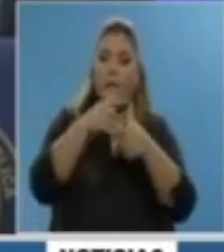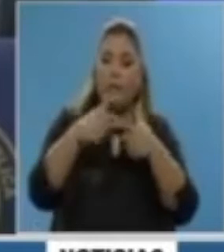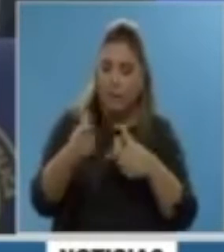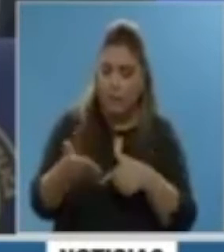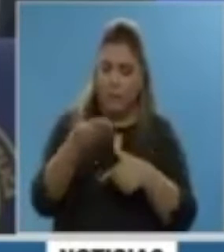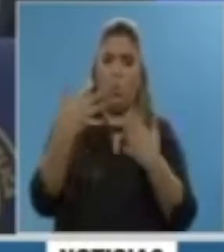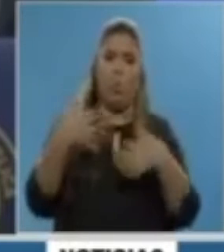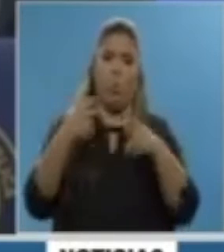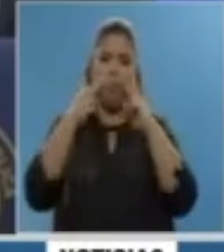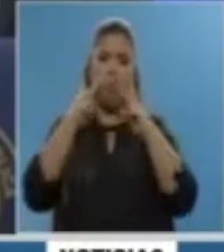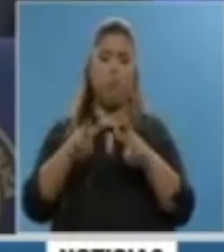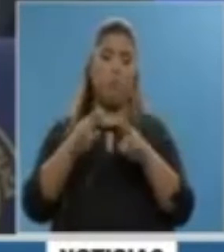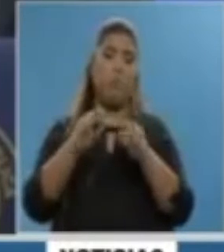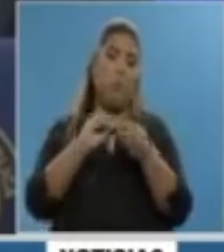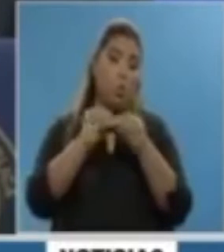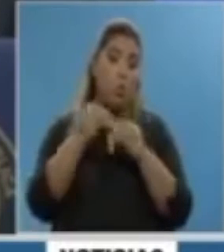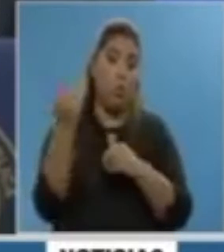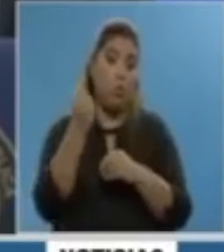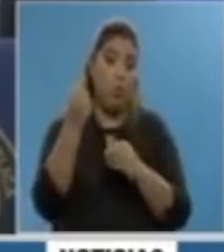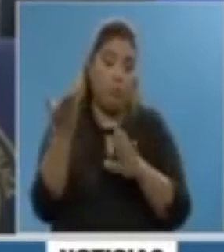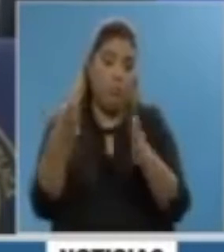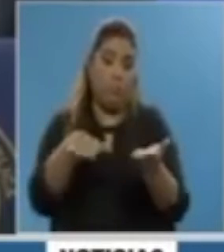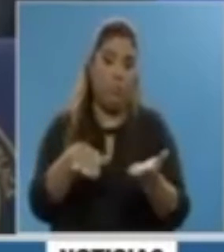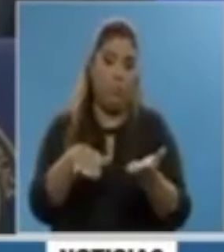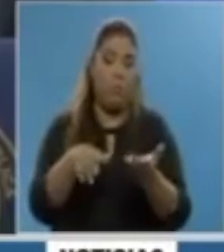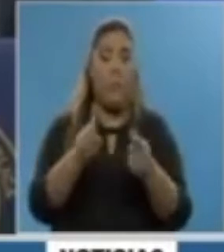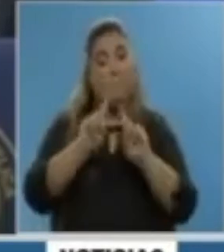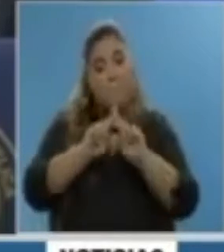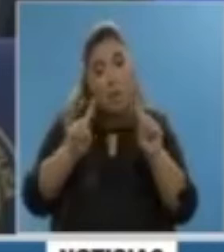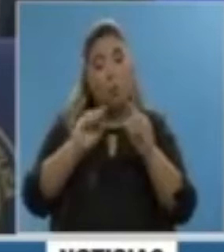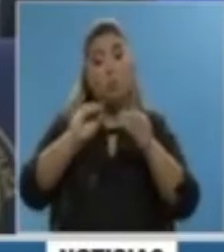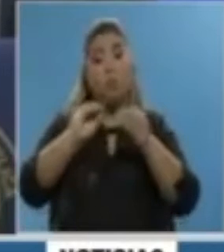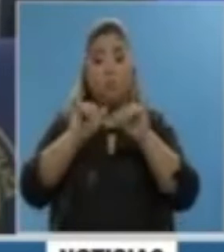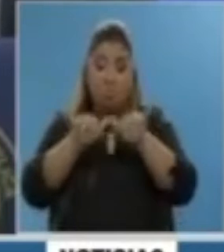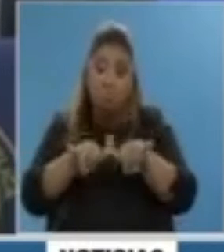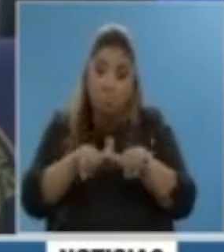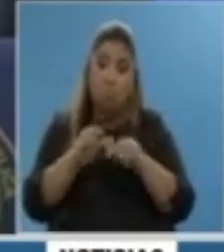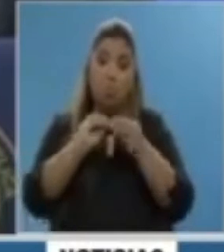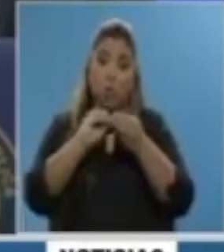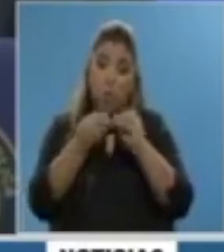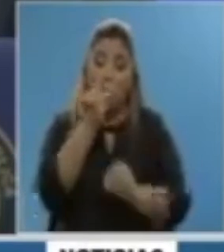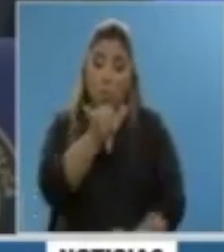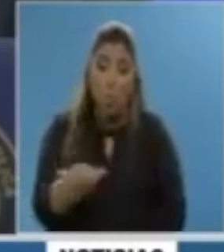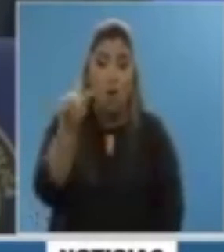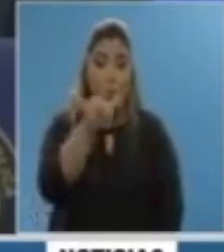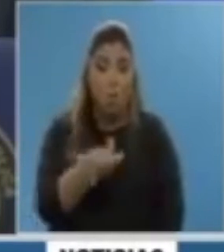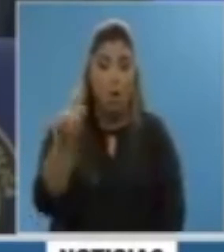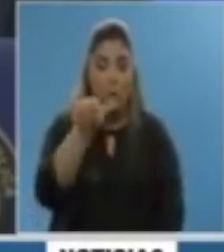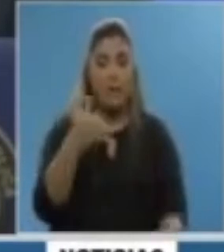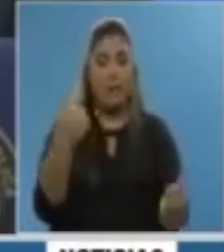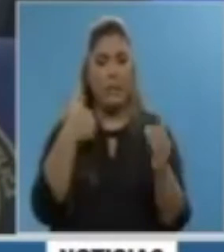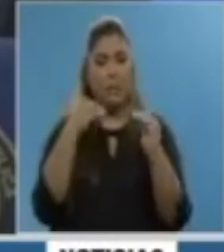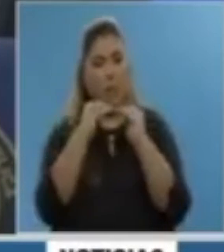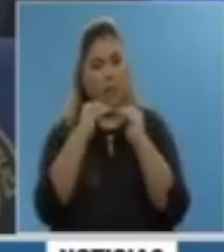que observan ustedes entre paréntesis, es lo que se ha mantenido de todas formas con un nivel un